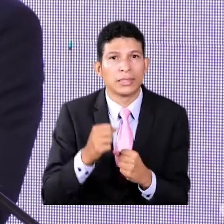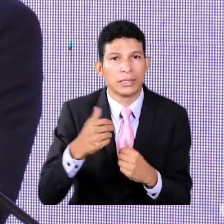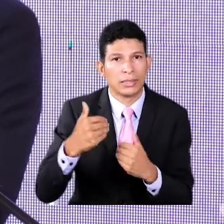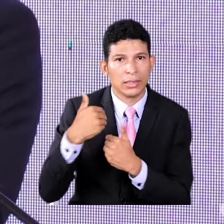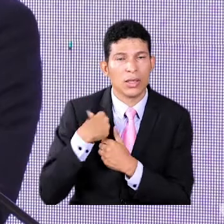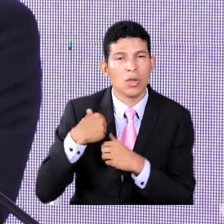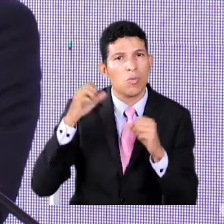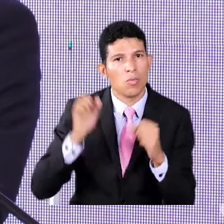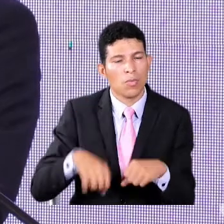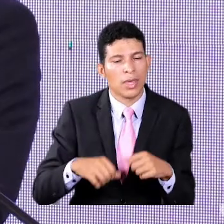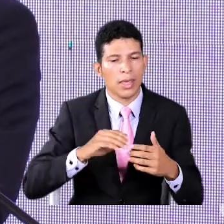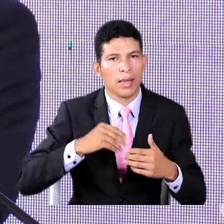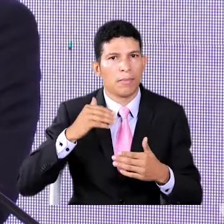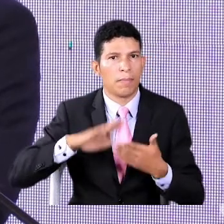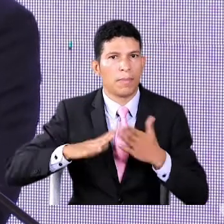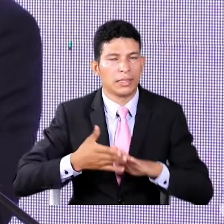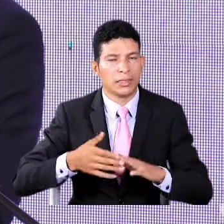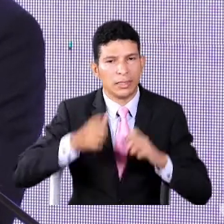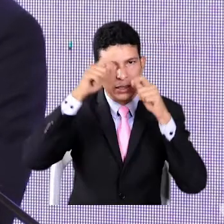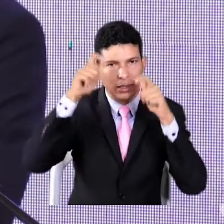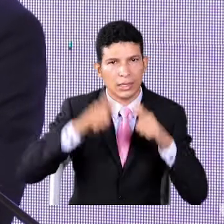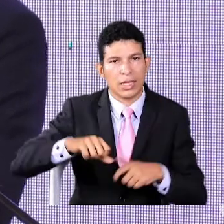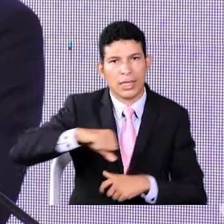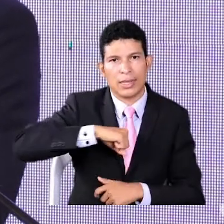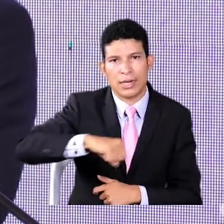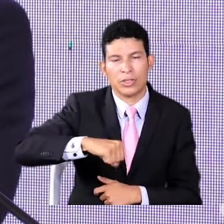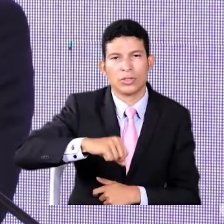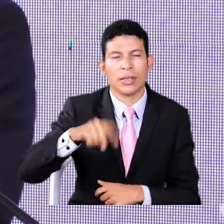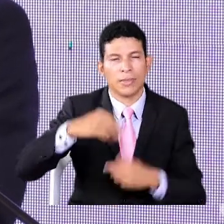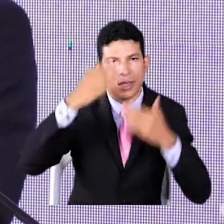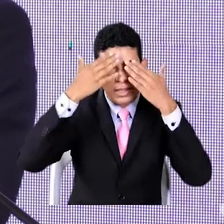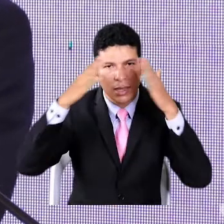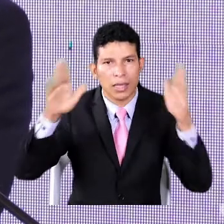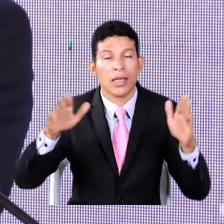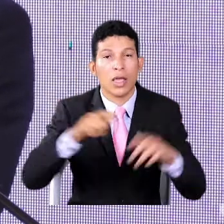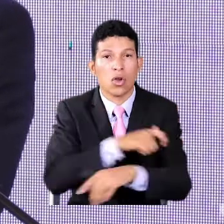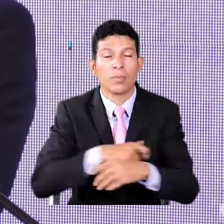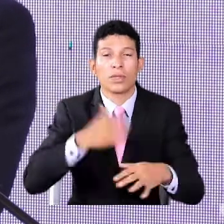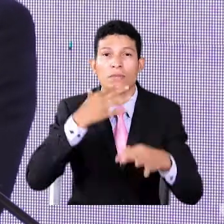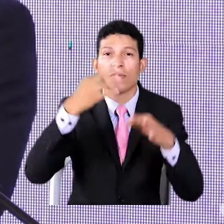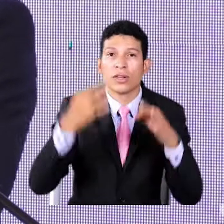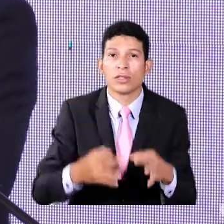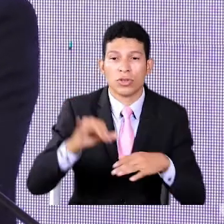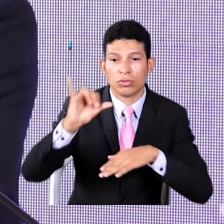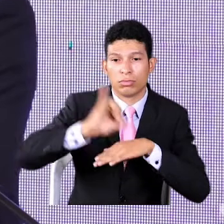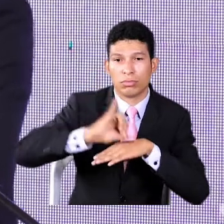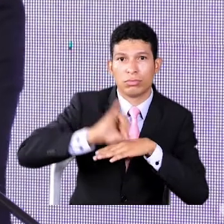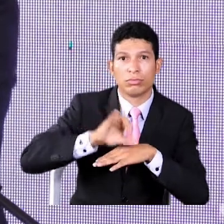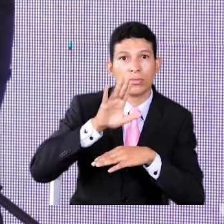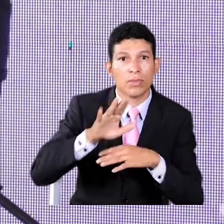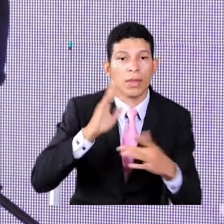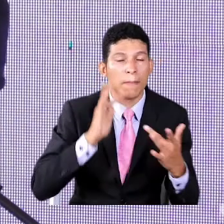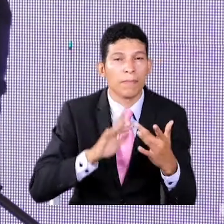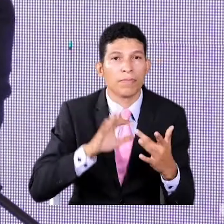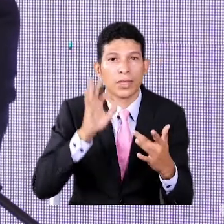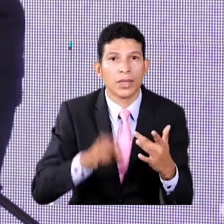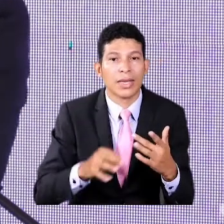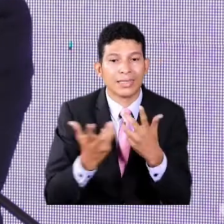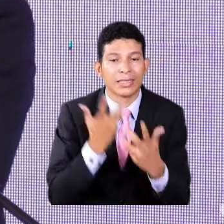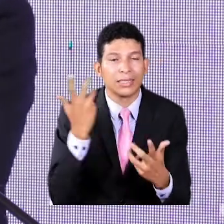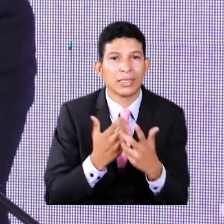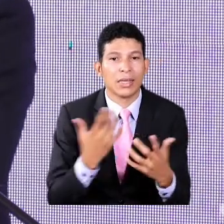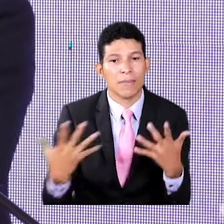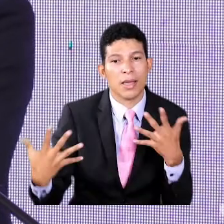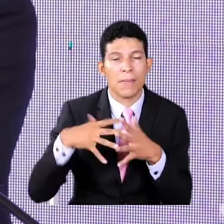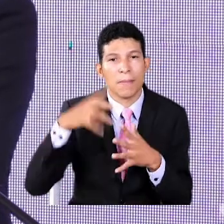de la paz el estado de derecho y la democracia a la comisión de la verdad ya las instituciones que conforman el sistema integral